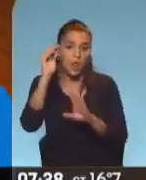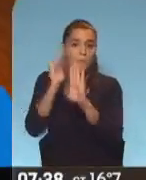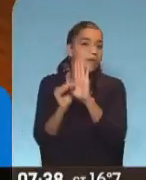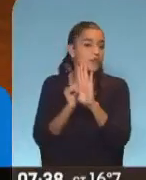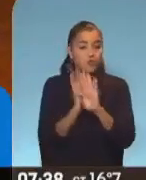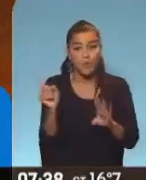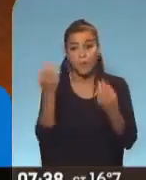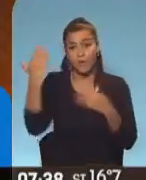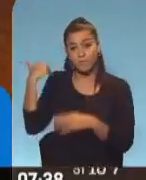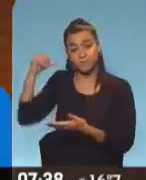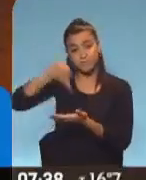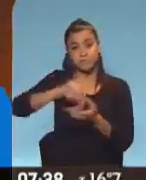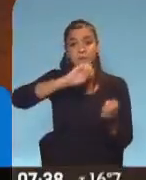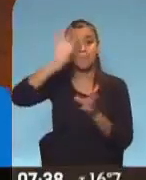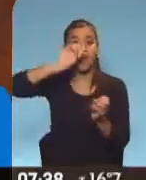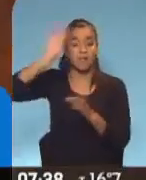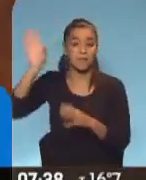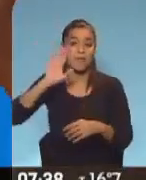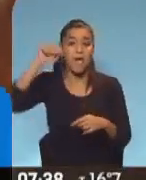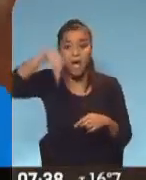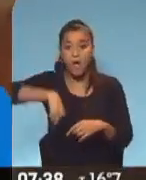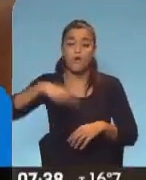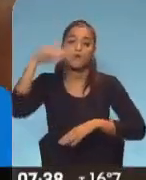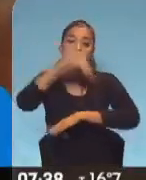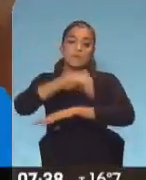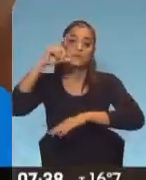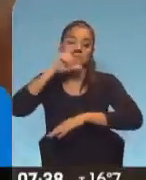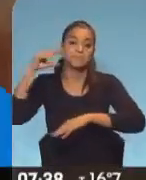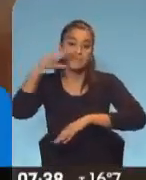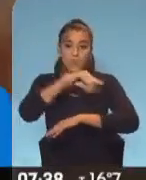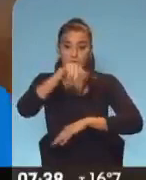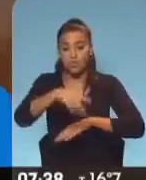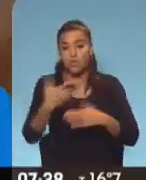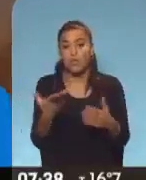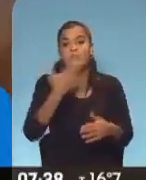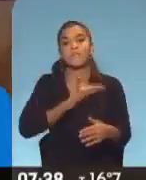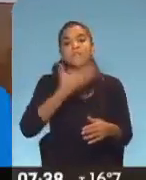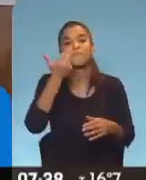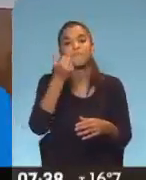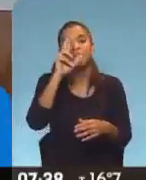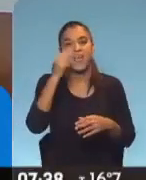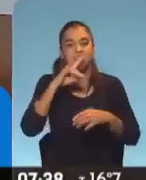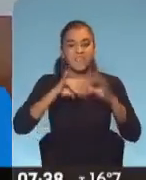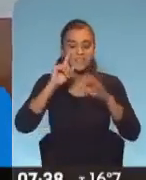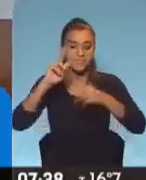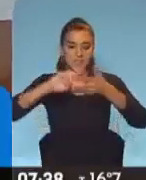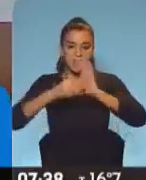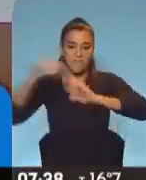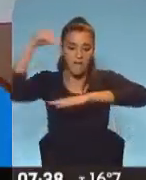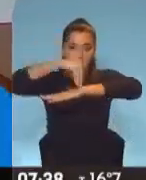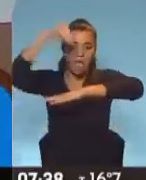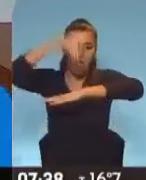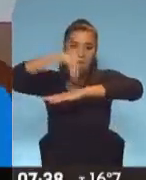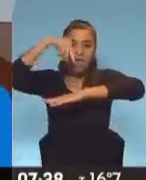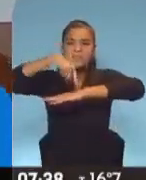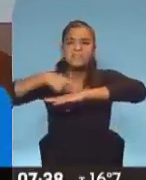país importador de petróleo, es una potencia petrolera gracias al fracking. Ahora, el petróleo del fracking, que es la perforación hidráulica de la piedra, es un petróleo muy